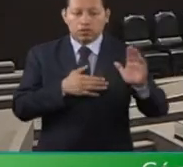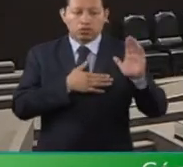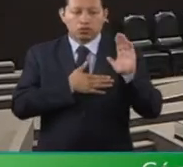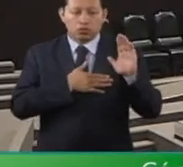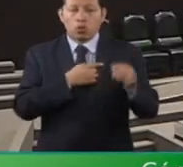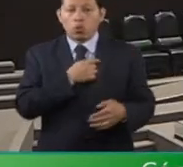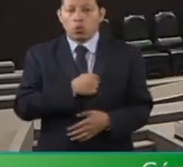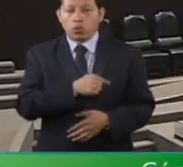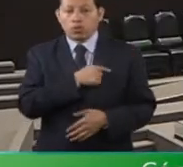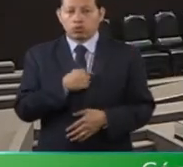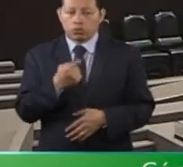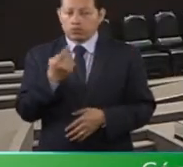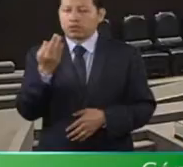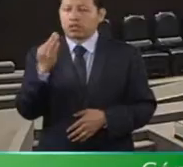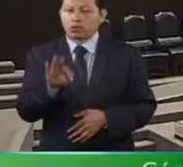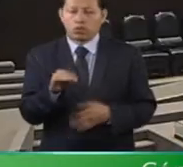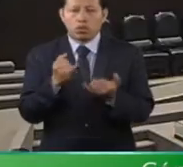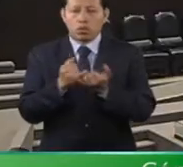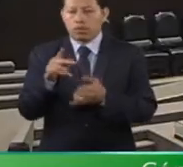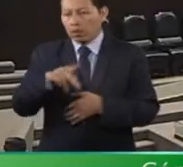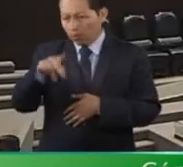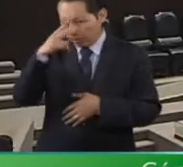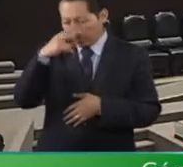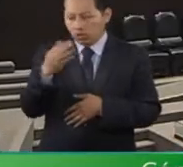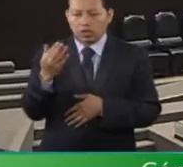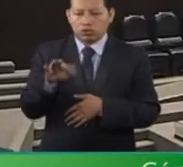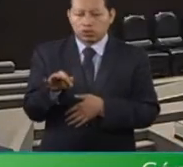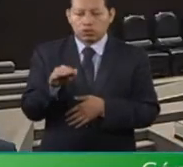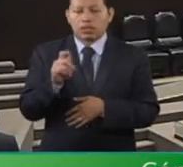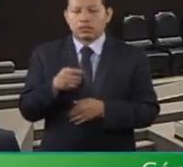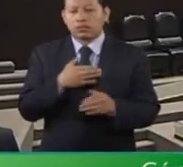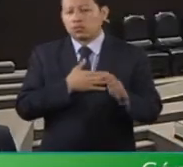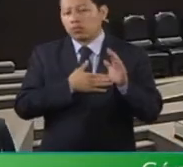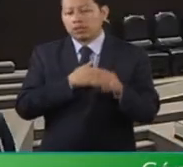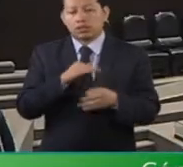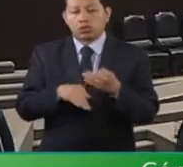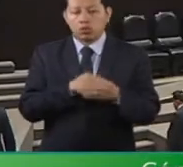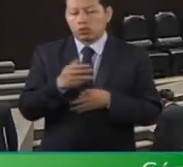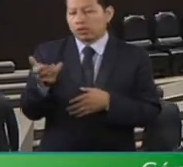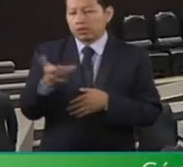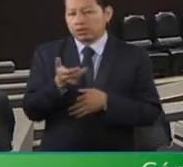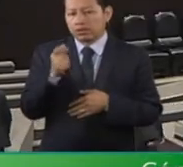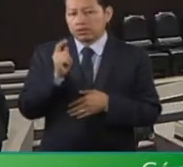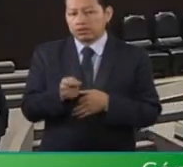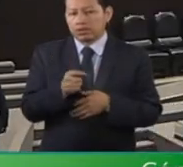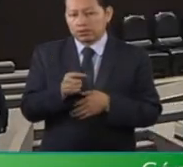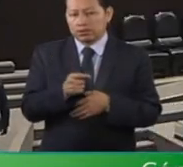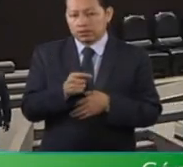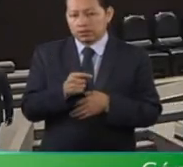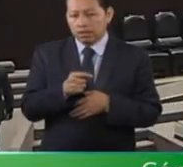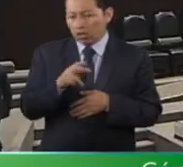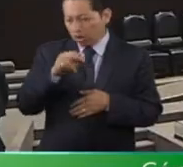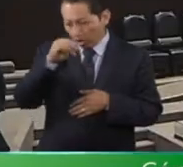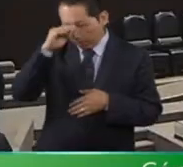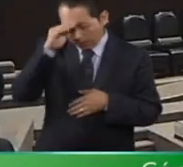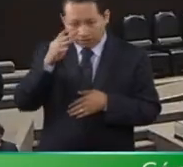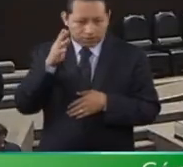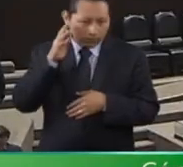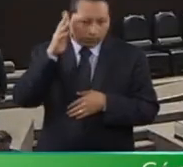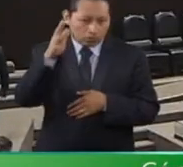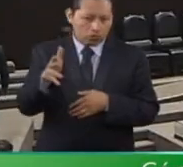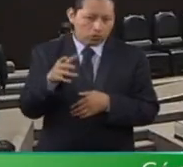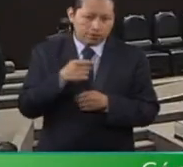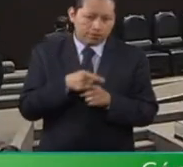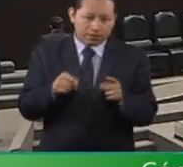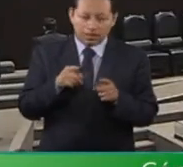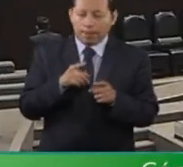al pueblo de México. La promesa que hicimos todos aquí no piensa en el futuro,